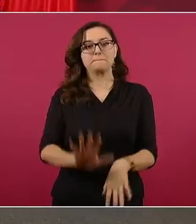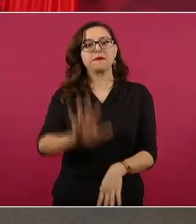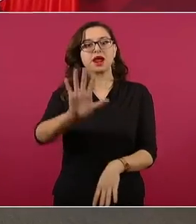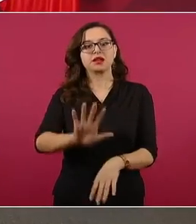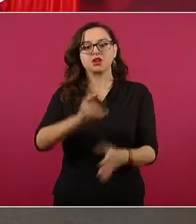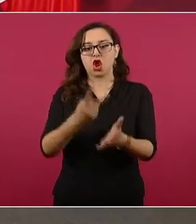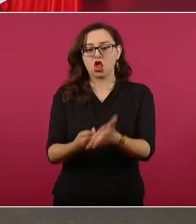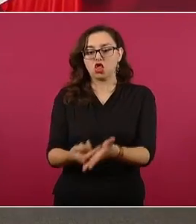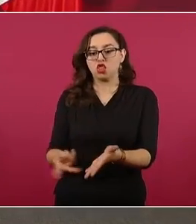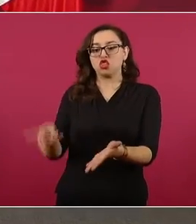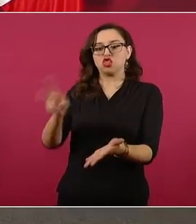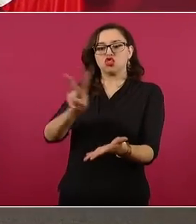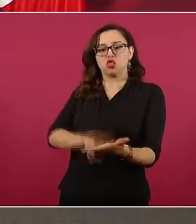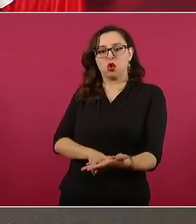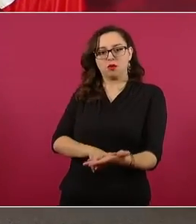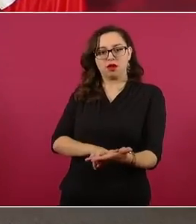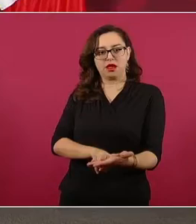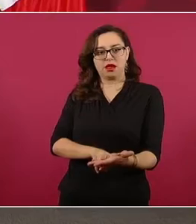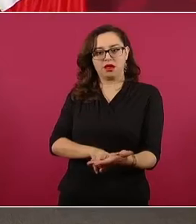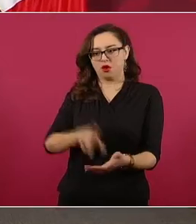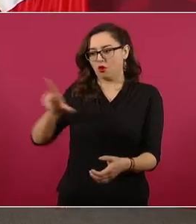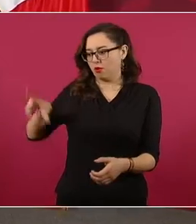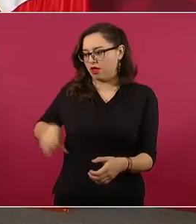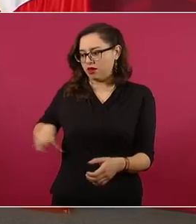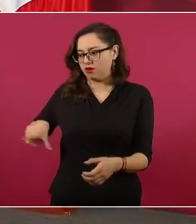de las grandes corporaciones